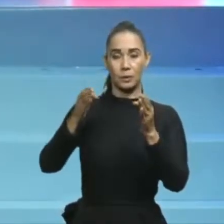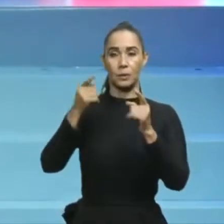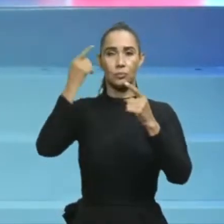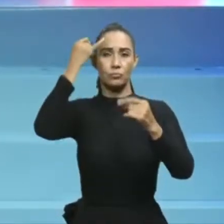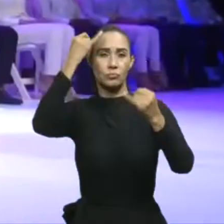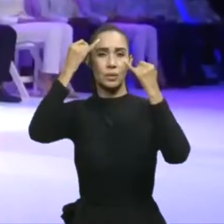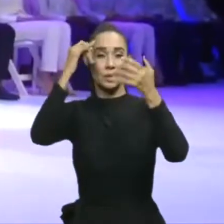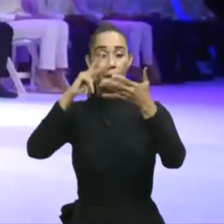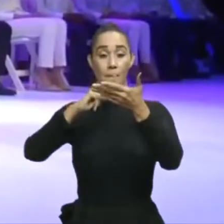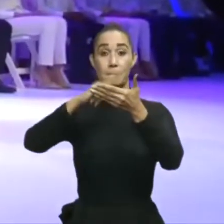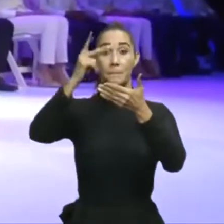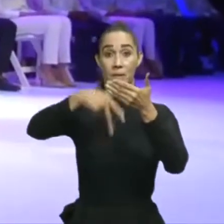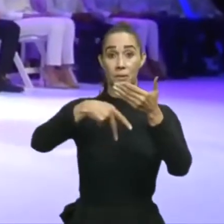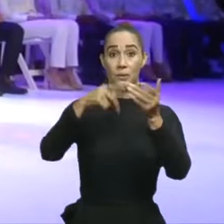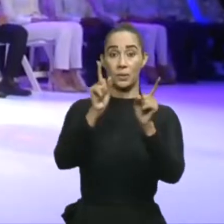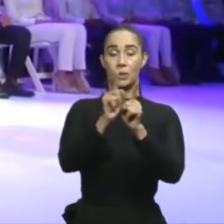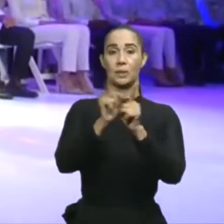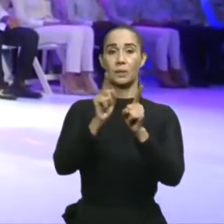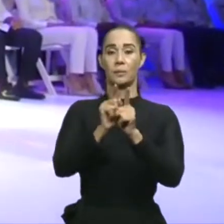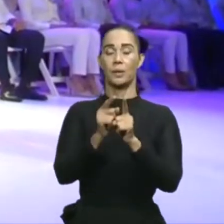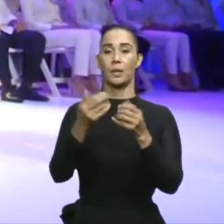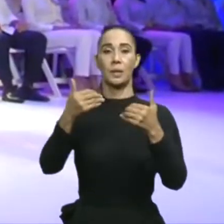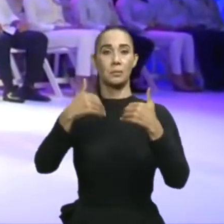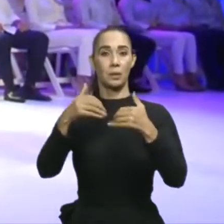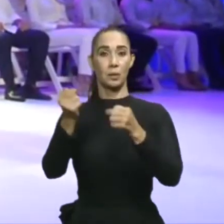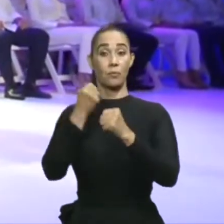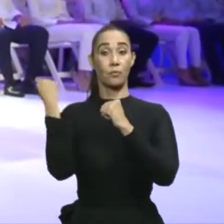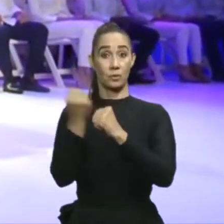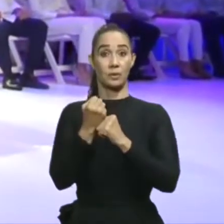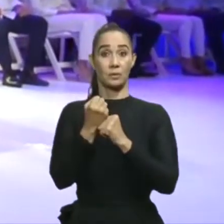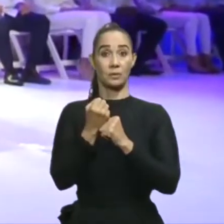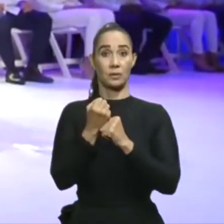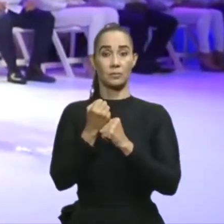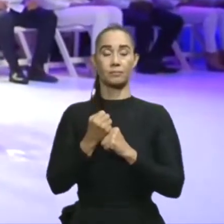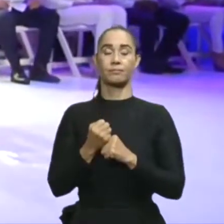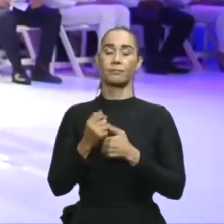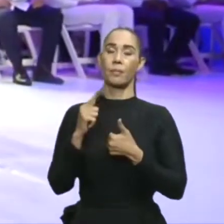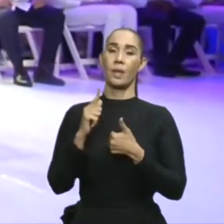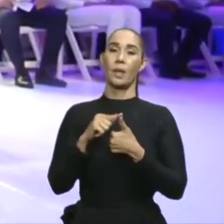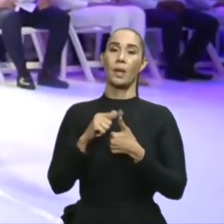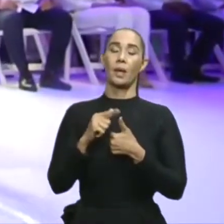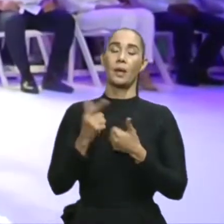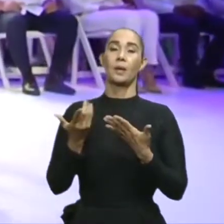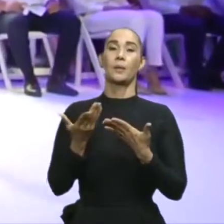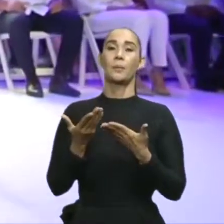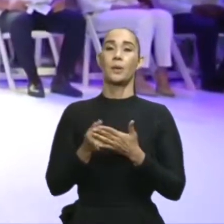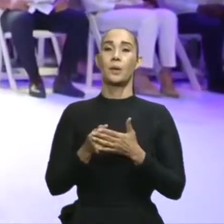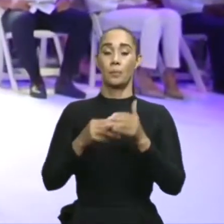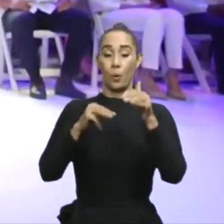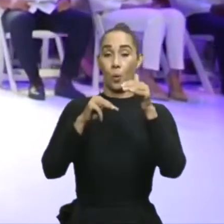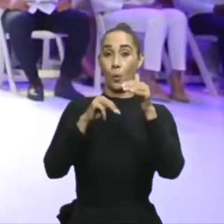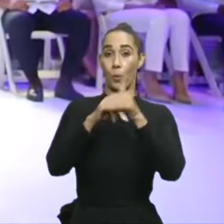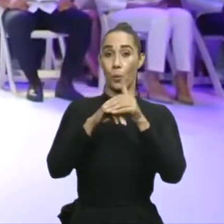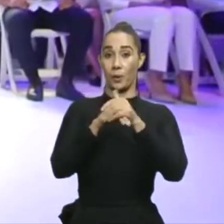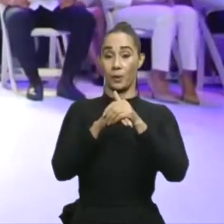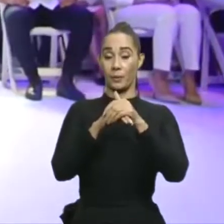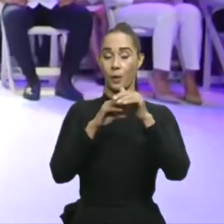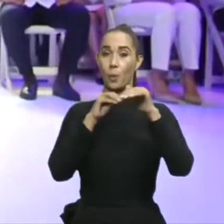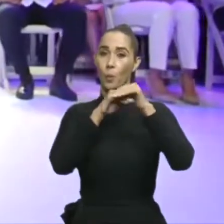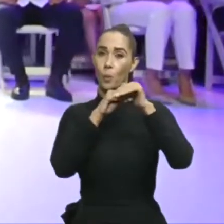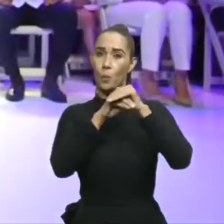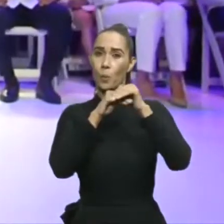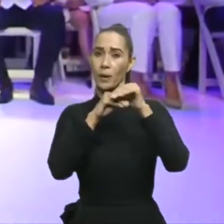pero también contamos con fortalezas que debemos mencionar tenemos el nivel de reservas más altos de nuestra